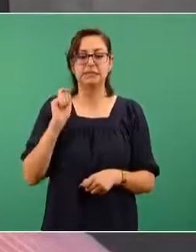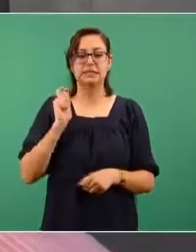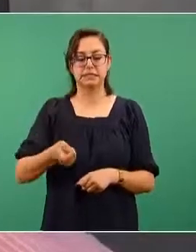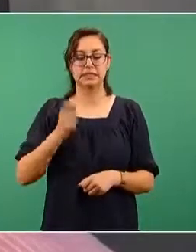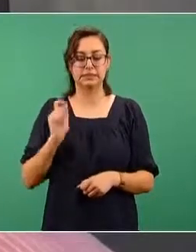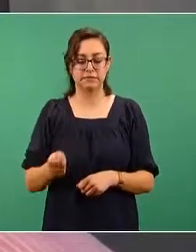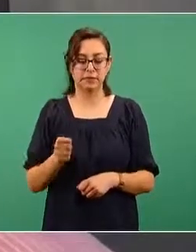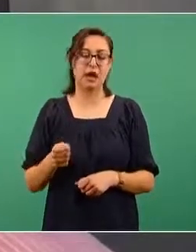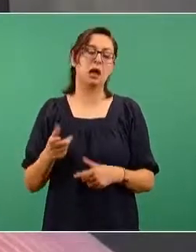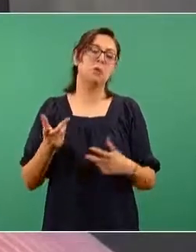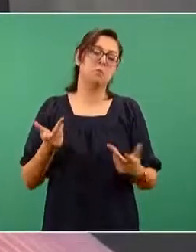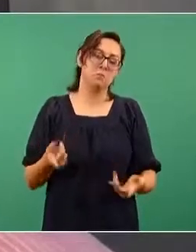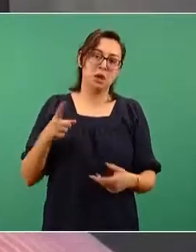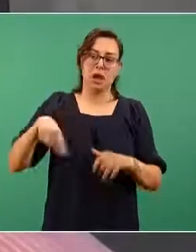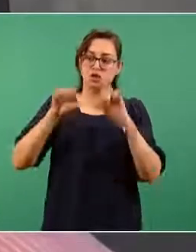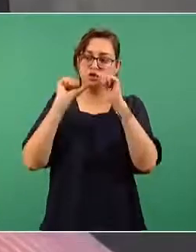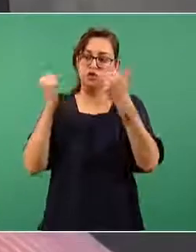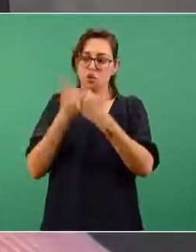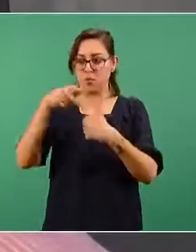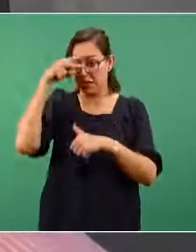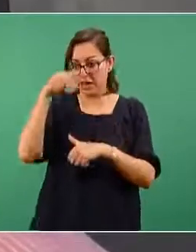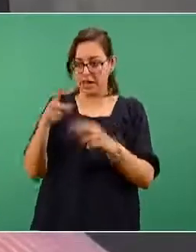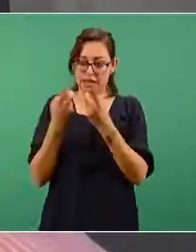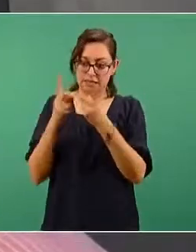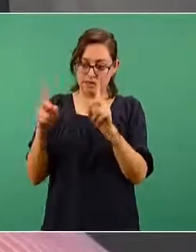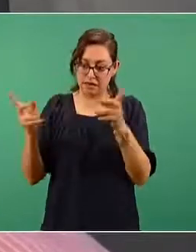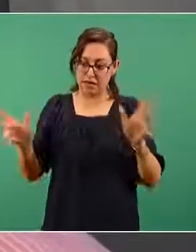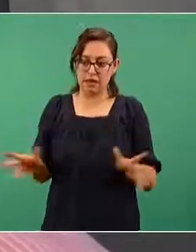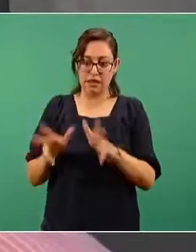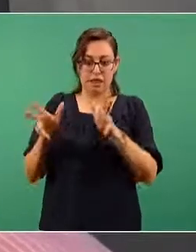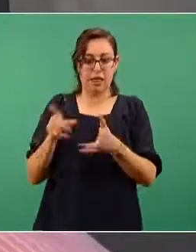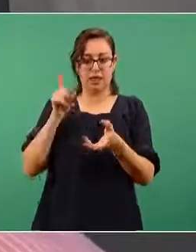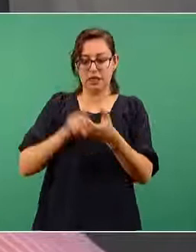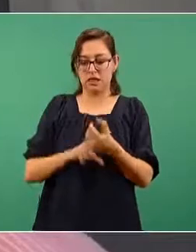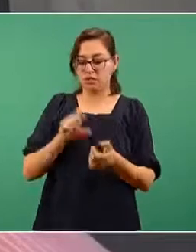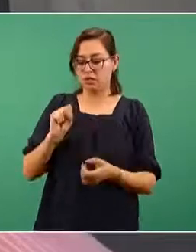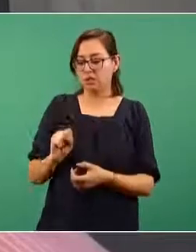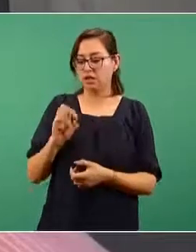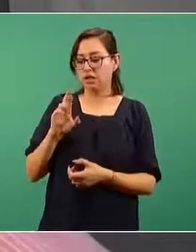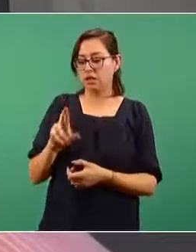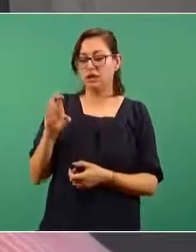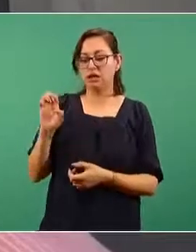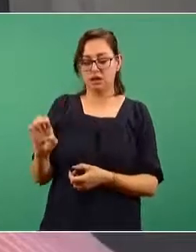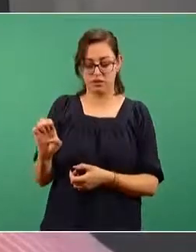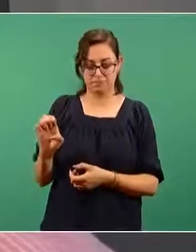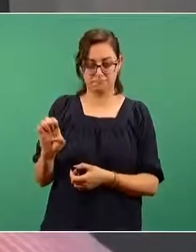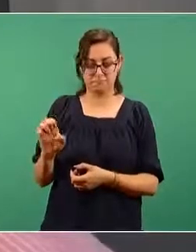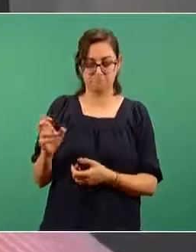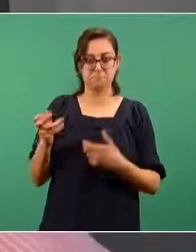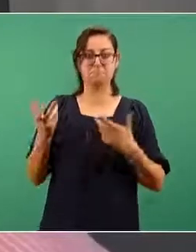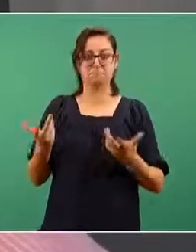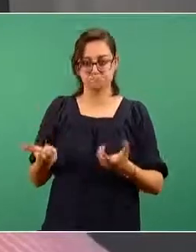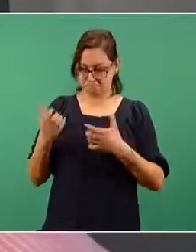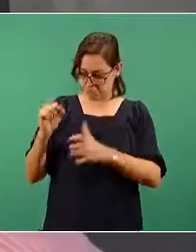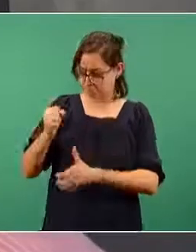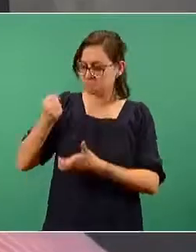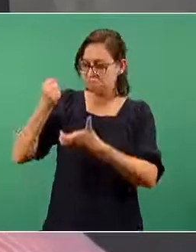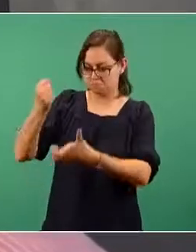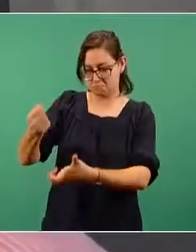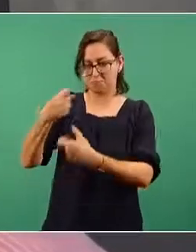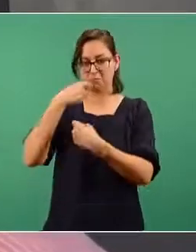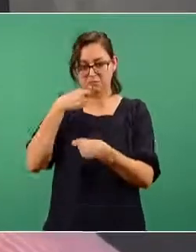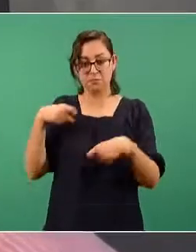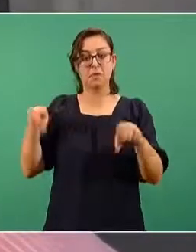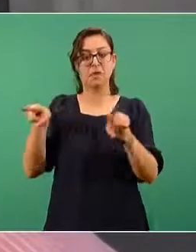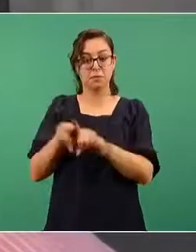Desarrollo, que pertenece a la Secretaría de Relaciones Exteriores, y recibió también financiamiento en